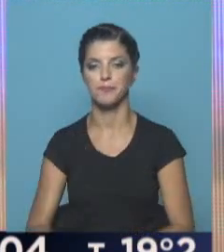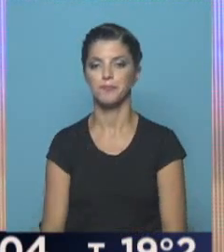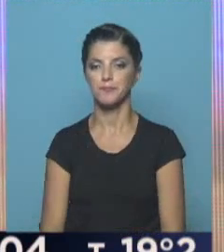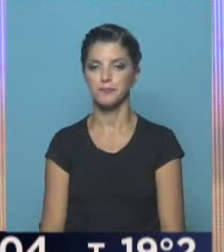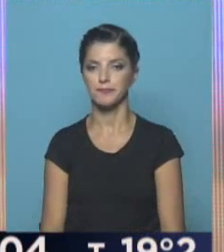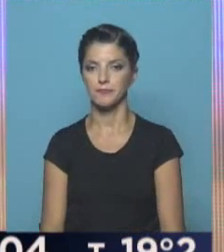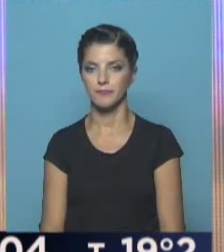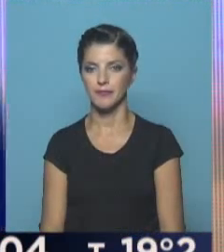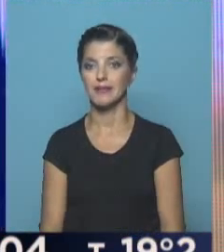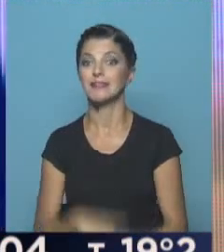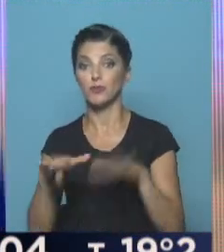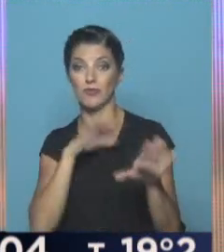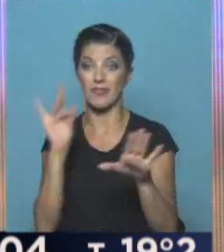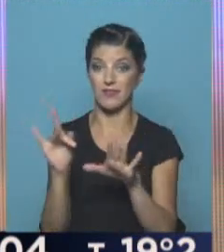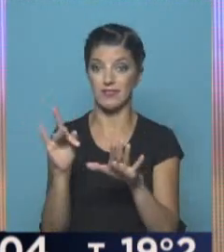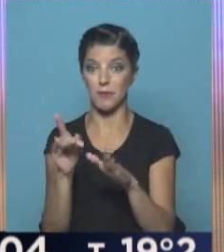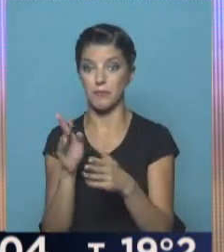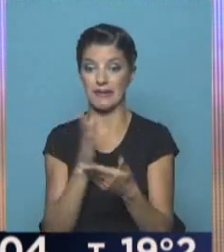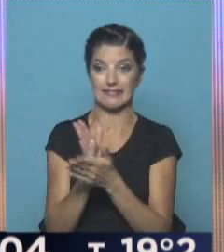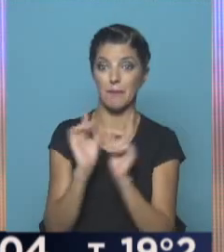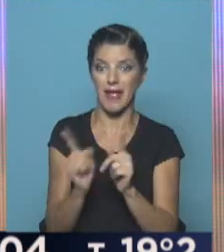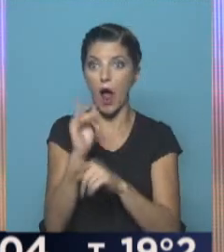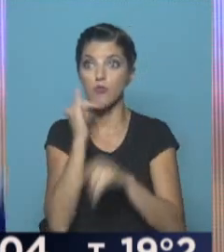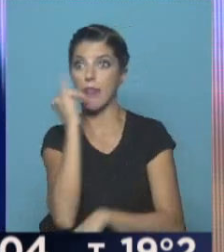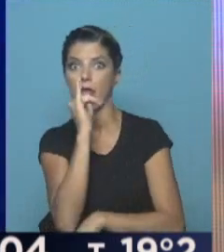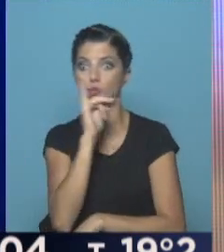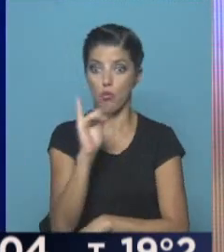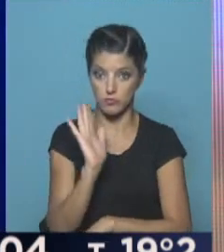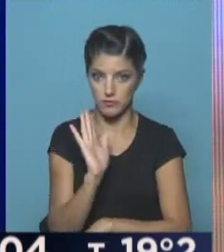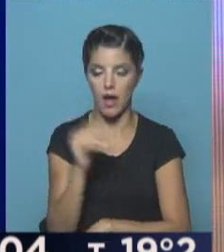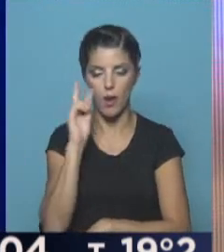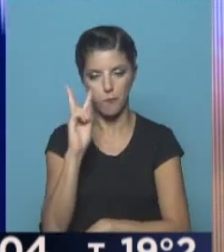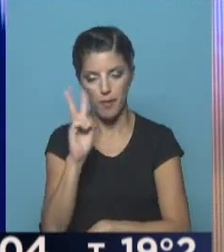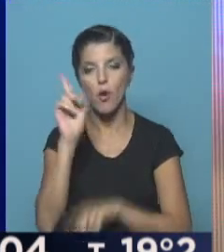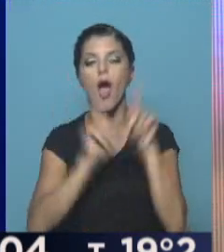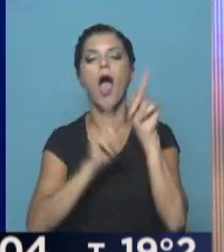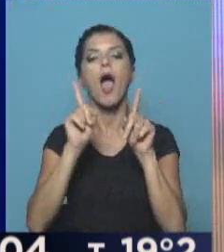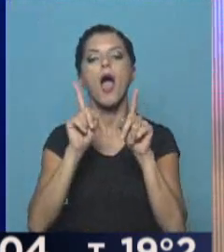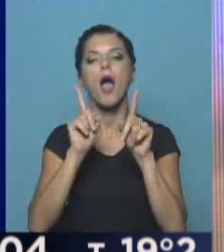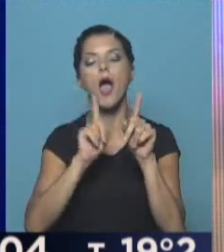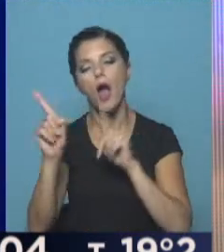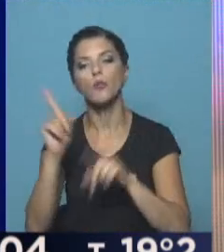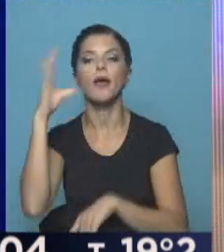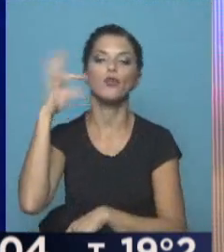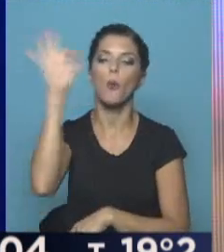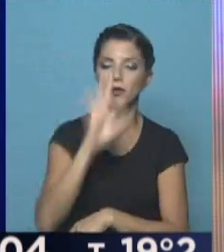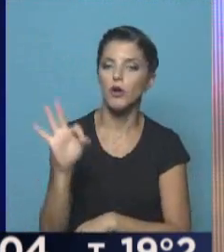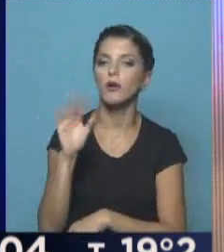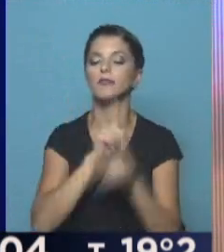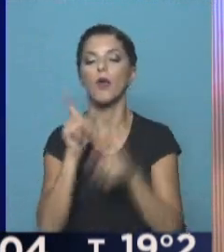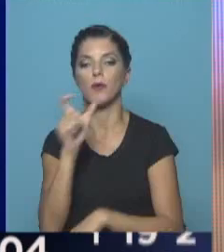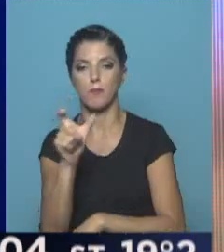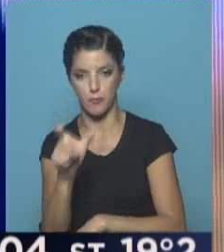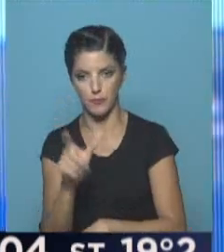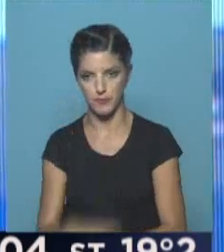cuestión está complicada porque en el medio hubo algunas denuncias, vemos algunas repercusiones, algunos audios que tienen que ver con